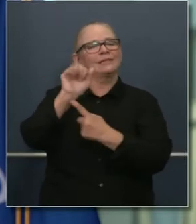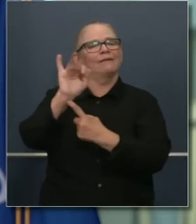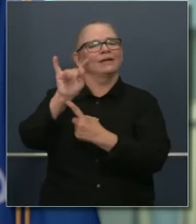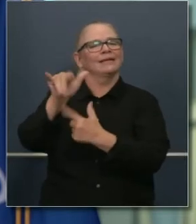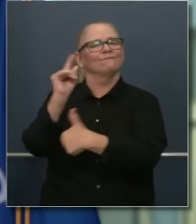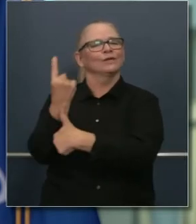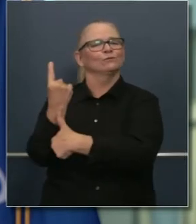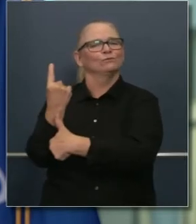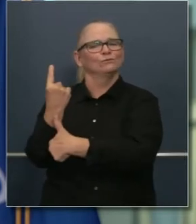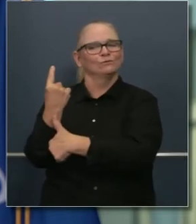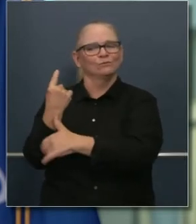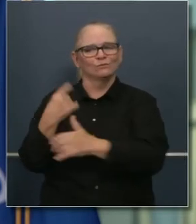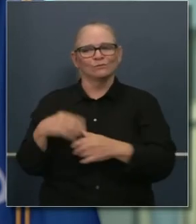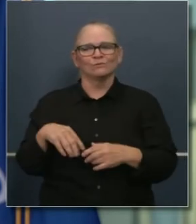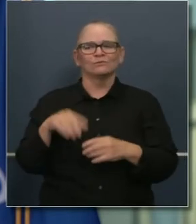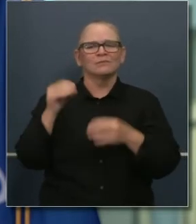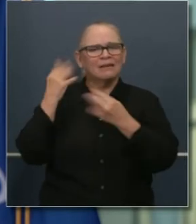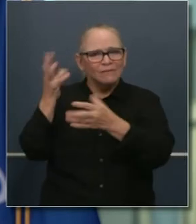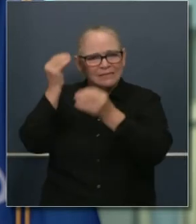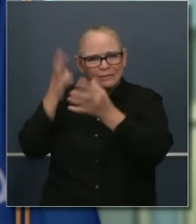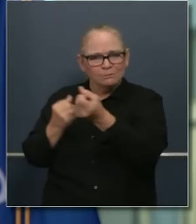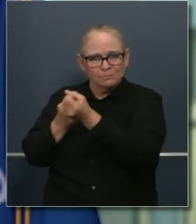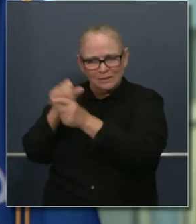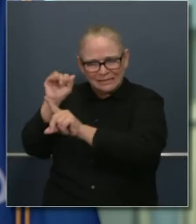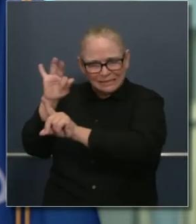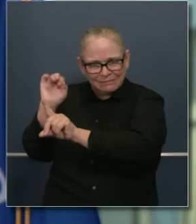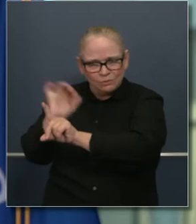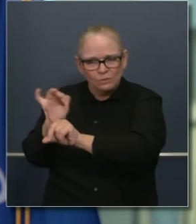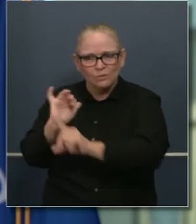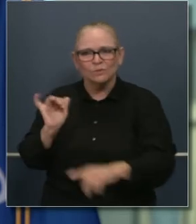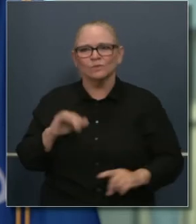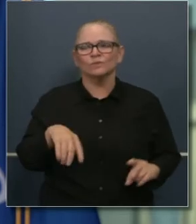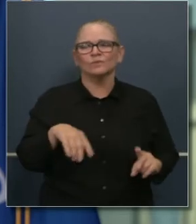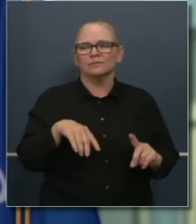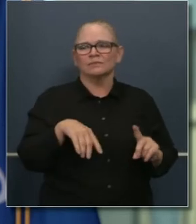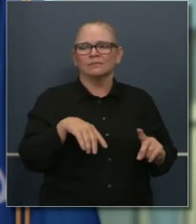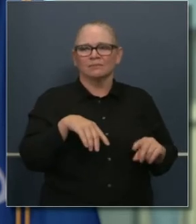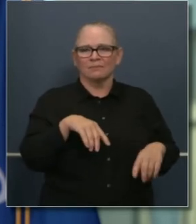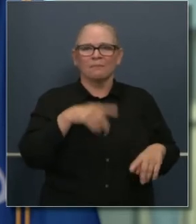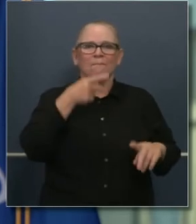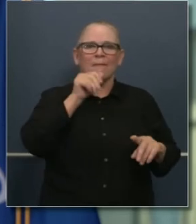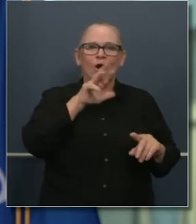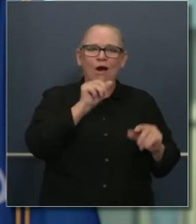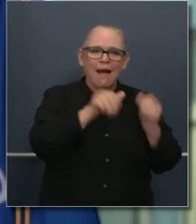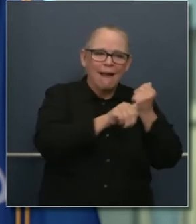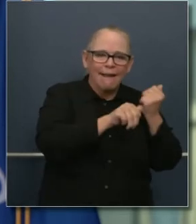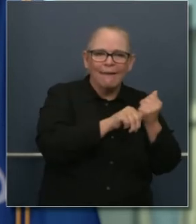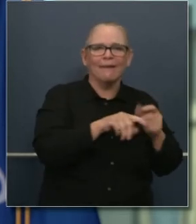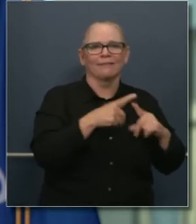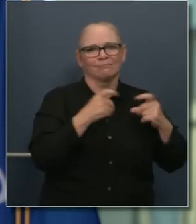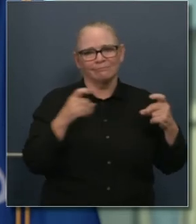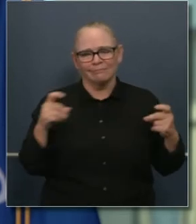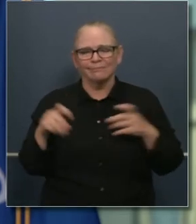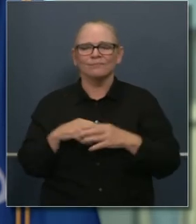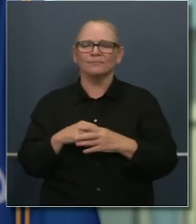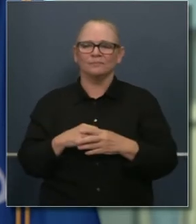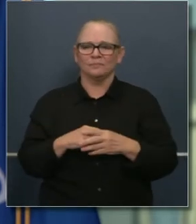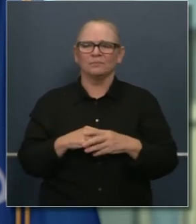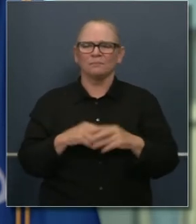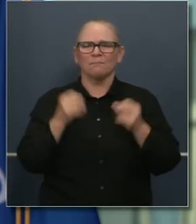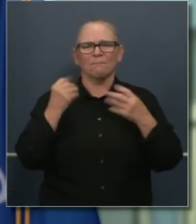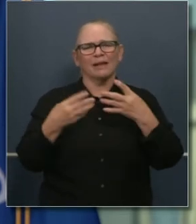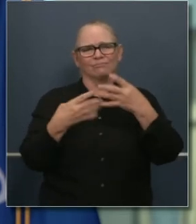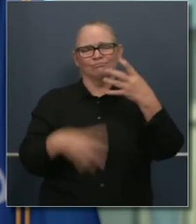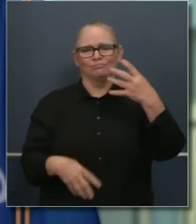profesionales los maestros profesores con los oficiales de la salud líderes de distrito pero en